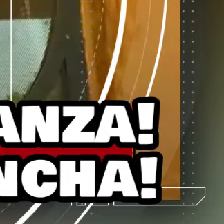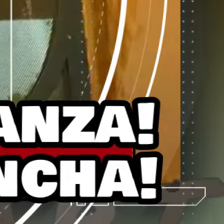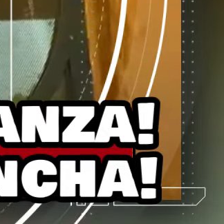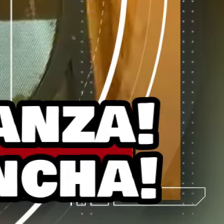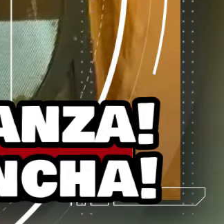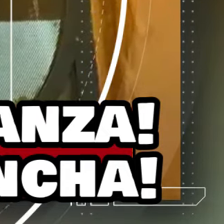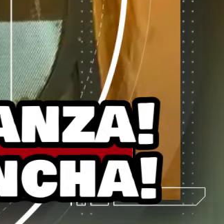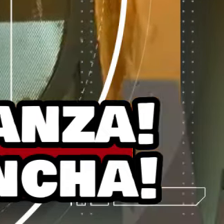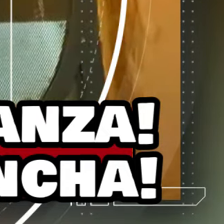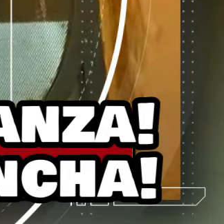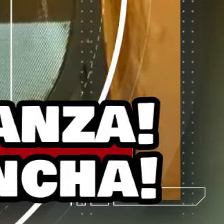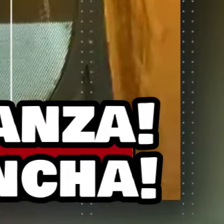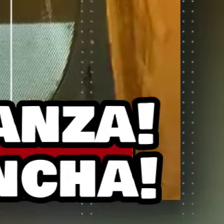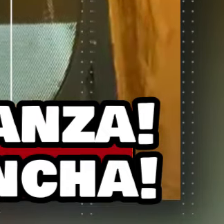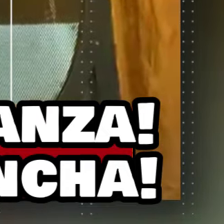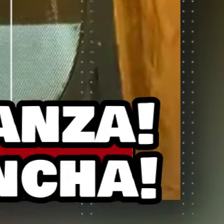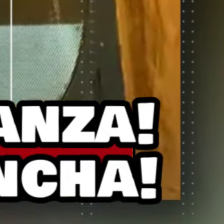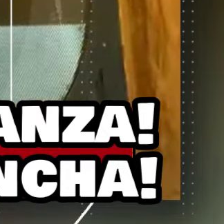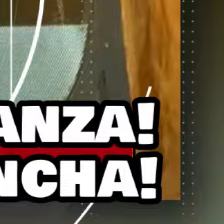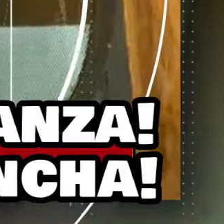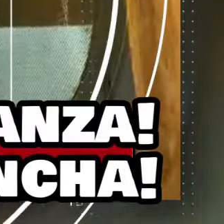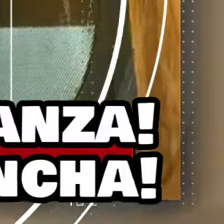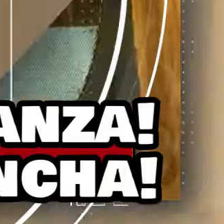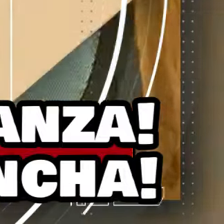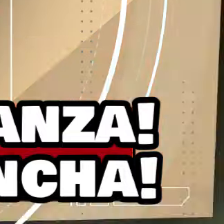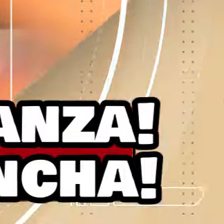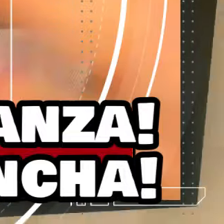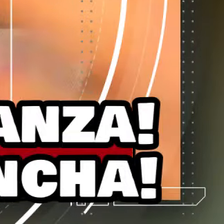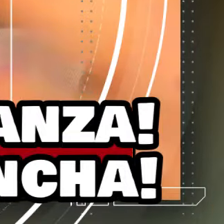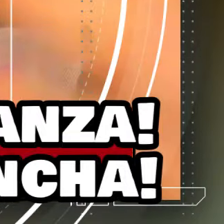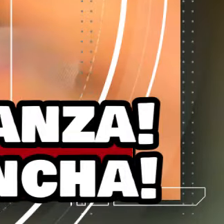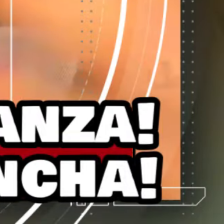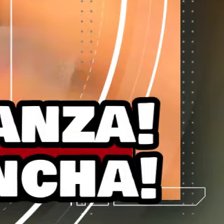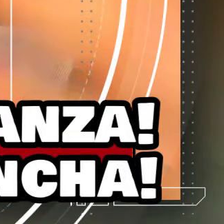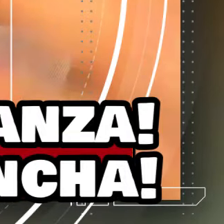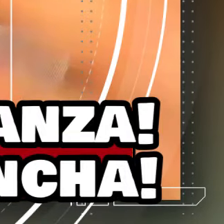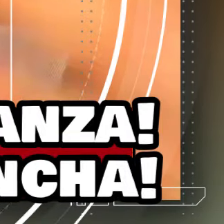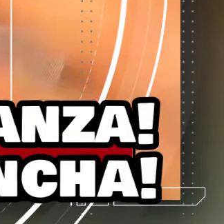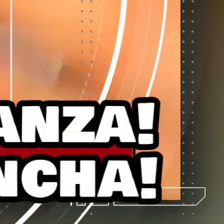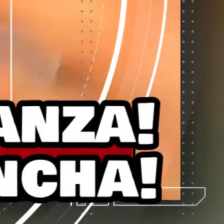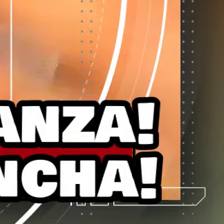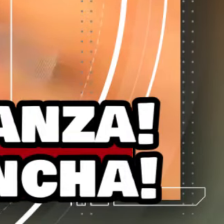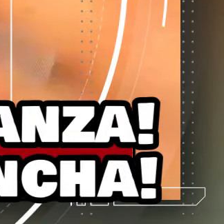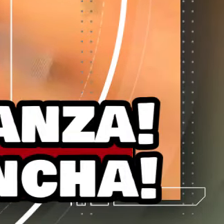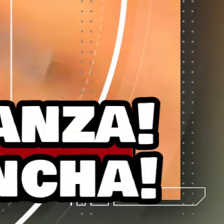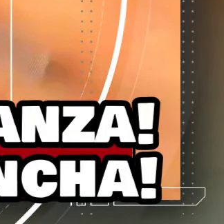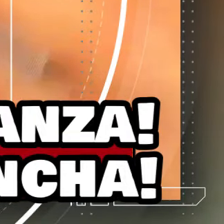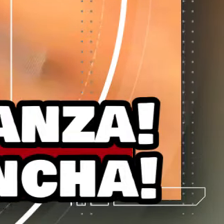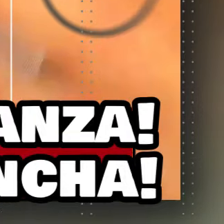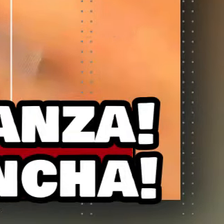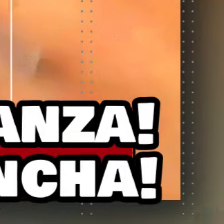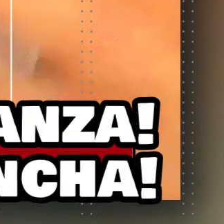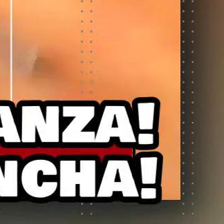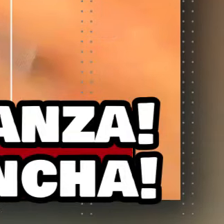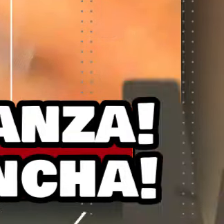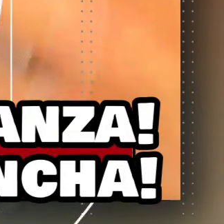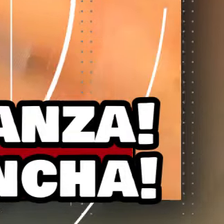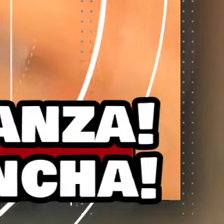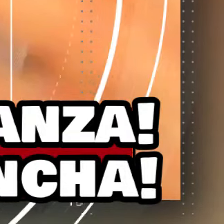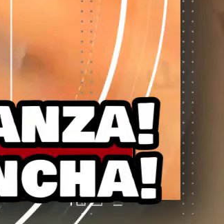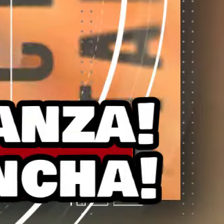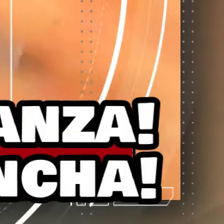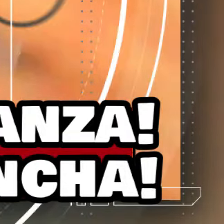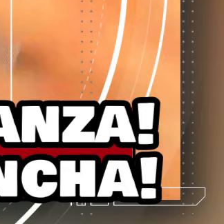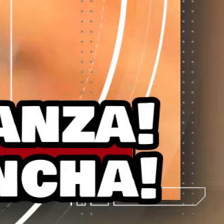desarrollo de la sesión el consejero del poder legislativo del PT Gerardo Fernández Noroña tajante planteó una moción a la consejera